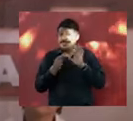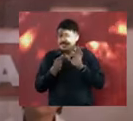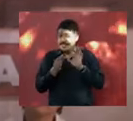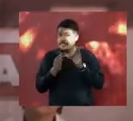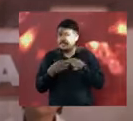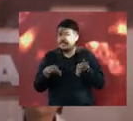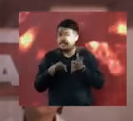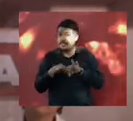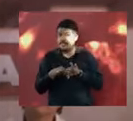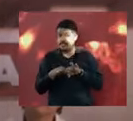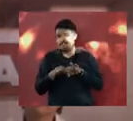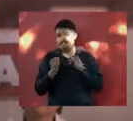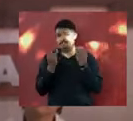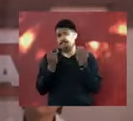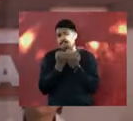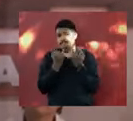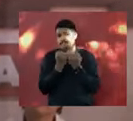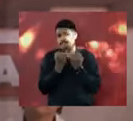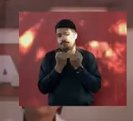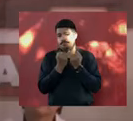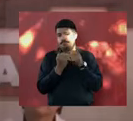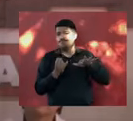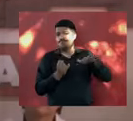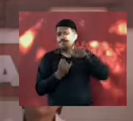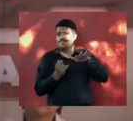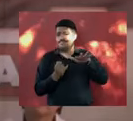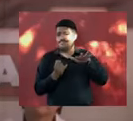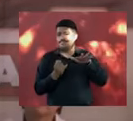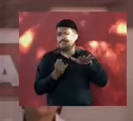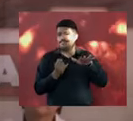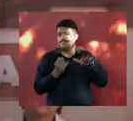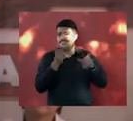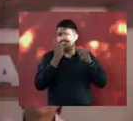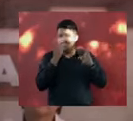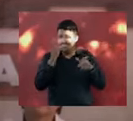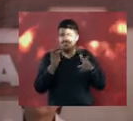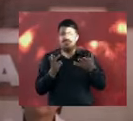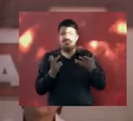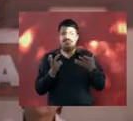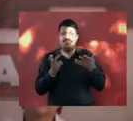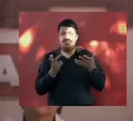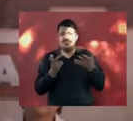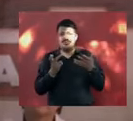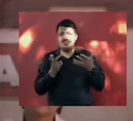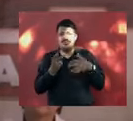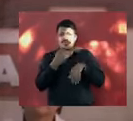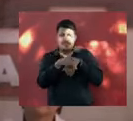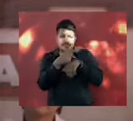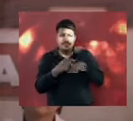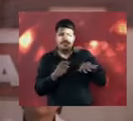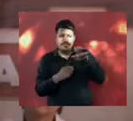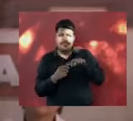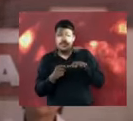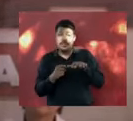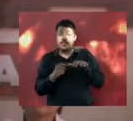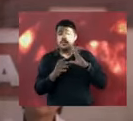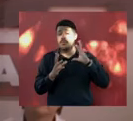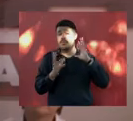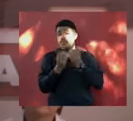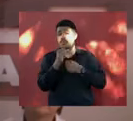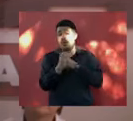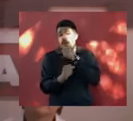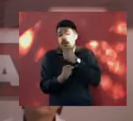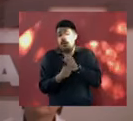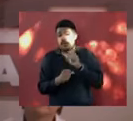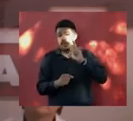ver también con la condición de inseguridad. Durante años, 36 años,